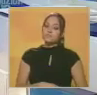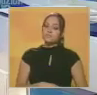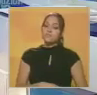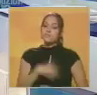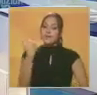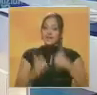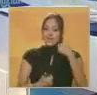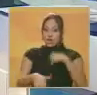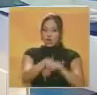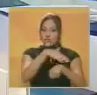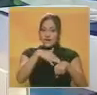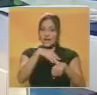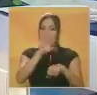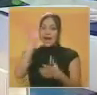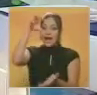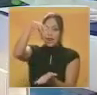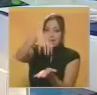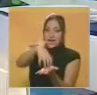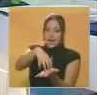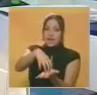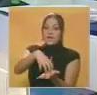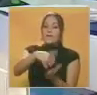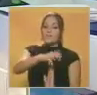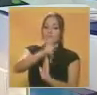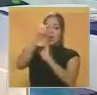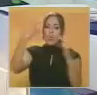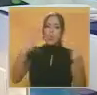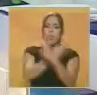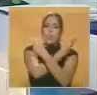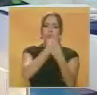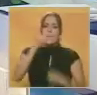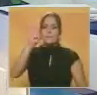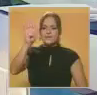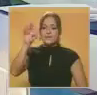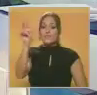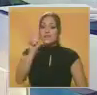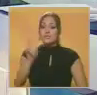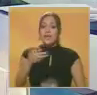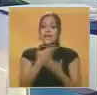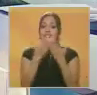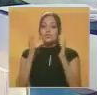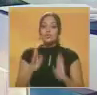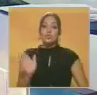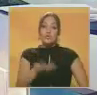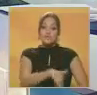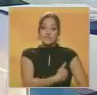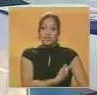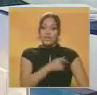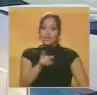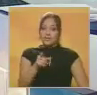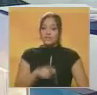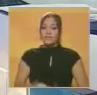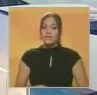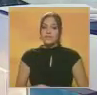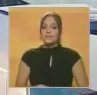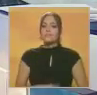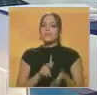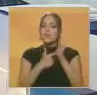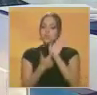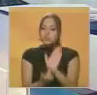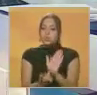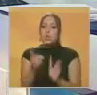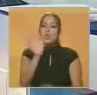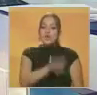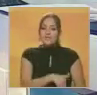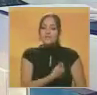el candidato a la gobernación del Estado aragua Richard mardon encabezó la juramentación del Comando Venezuela de estudiantes universitarios en la entidad en el acto realizado